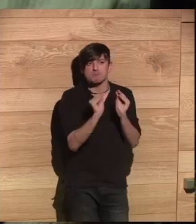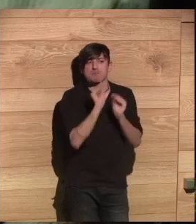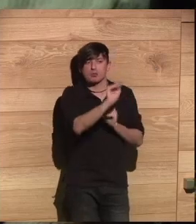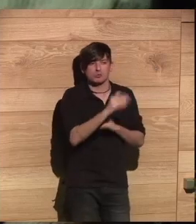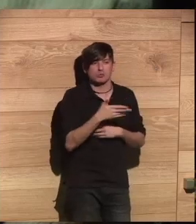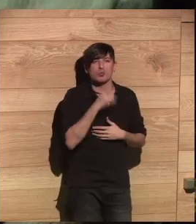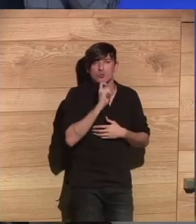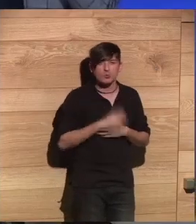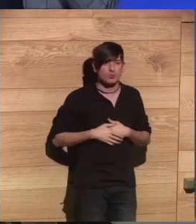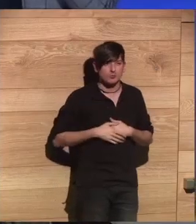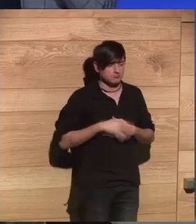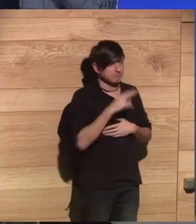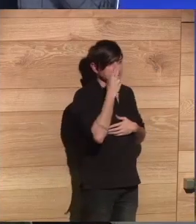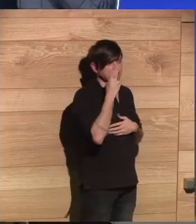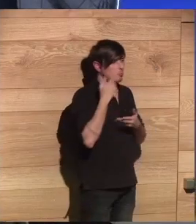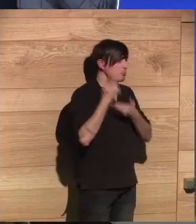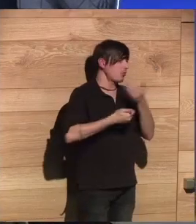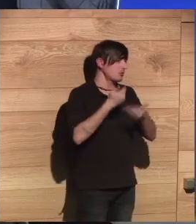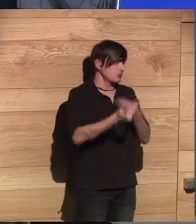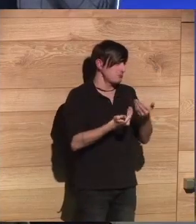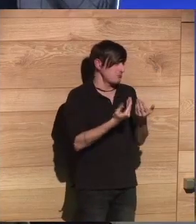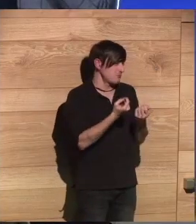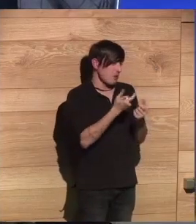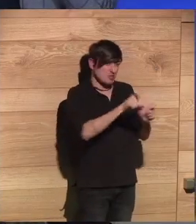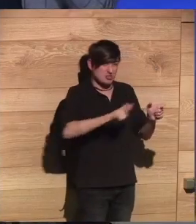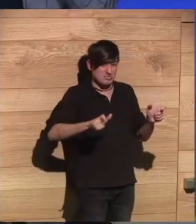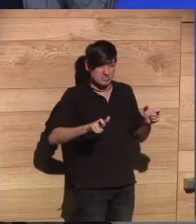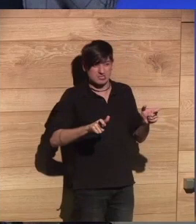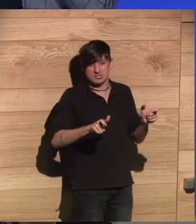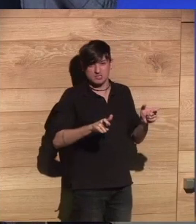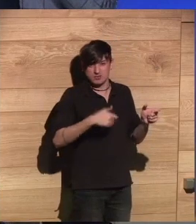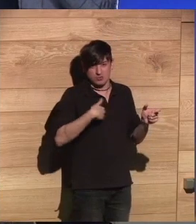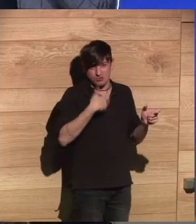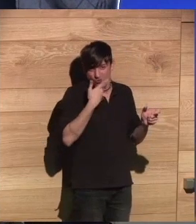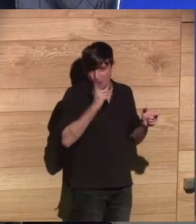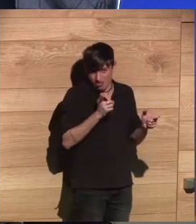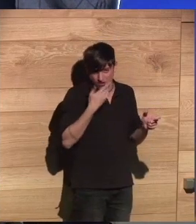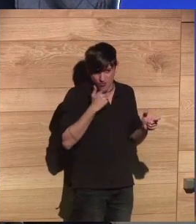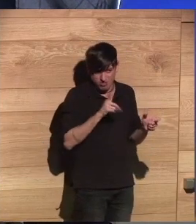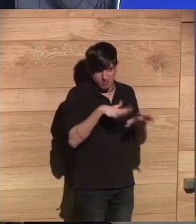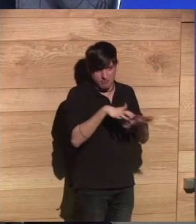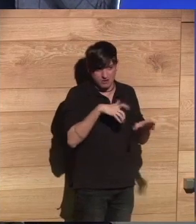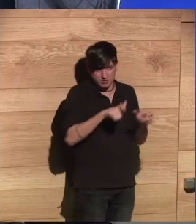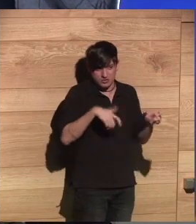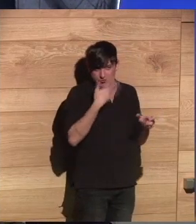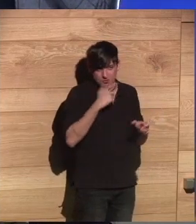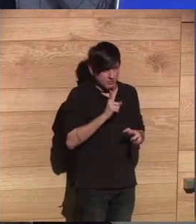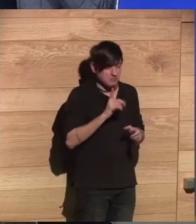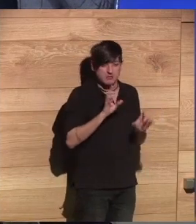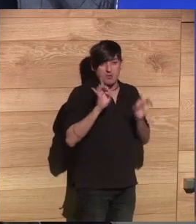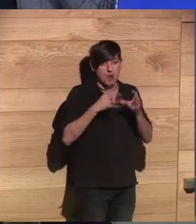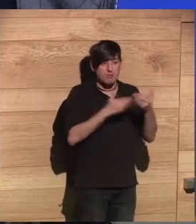sí, es interesante porque es un proceso que también poca gente conoce, porque no tiene que ver, no es igual que el